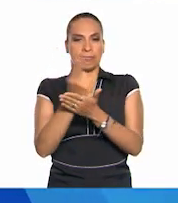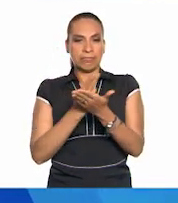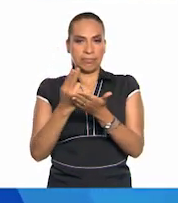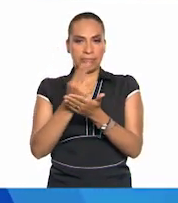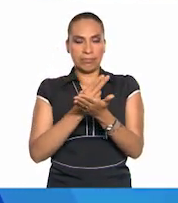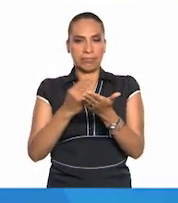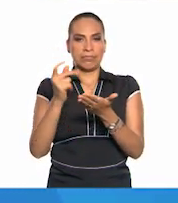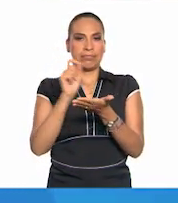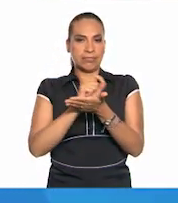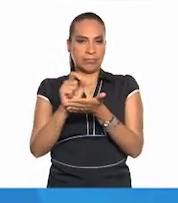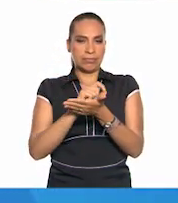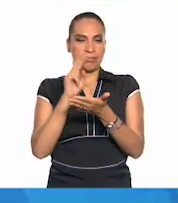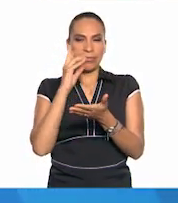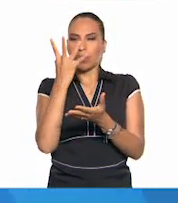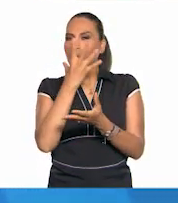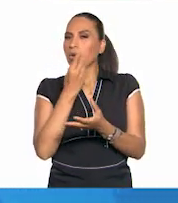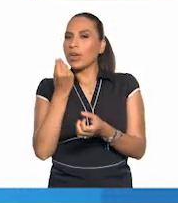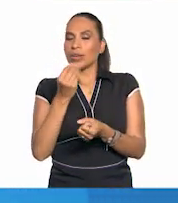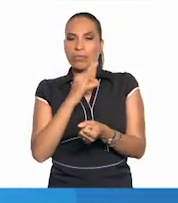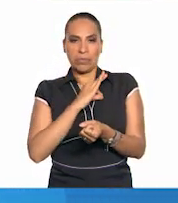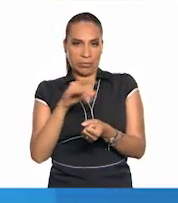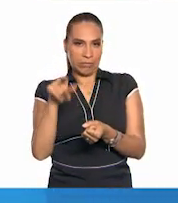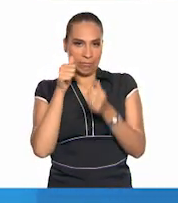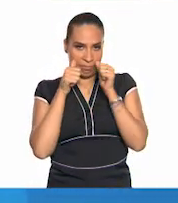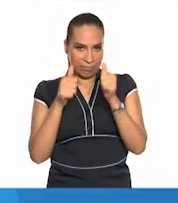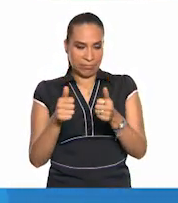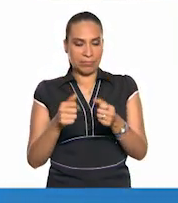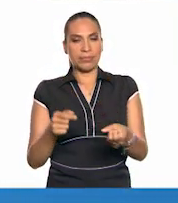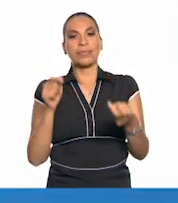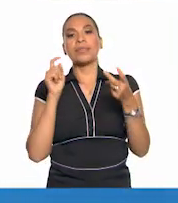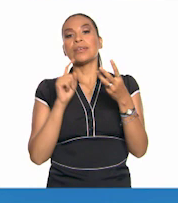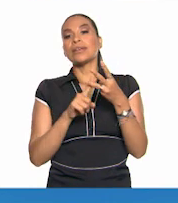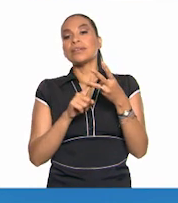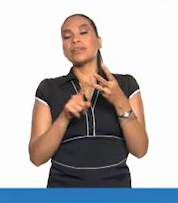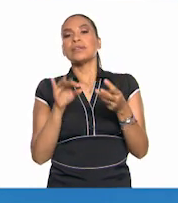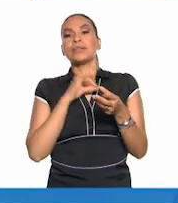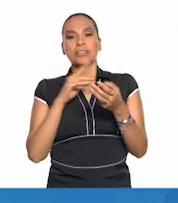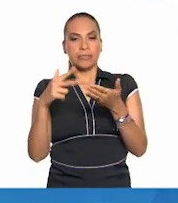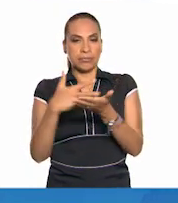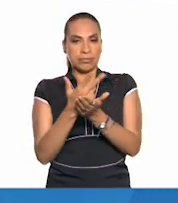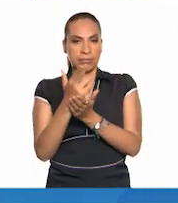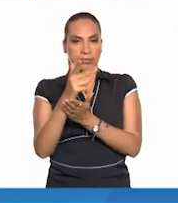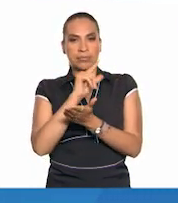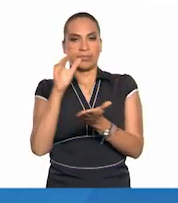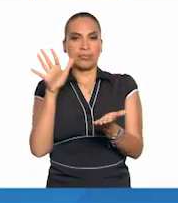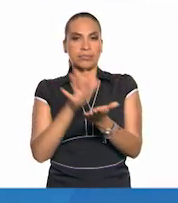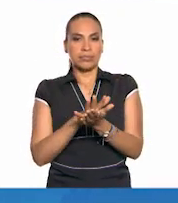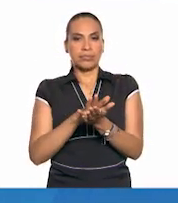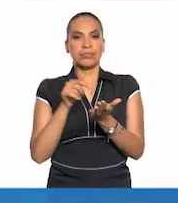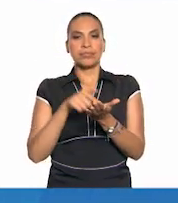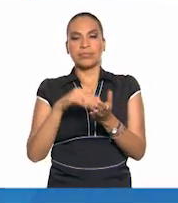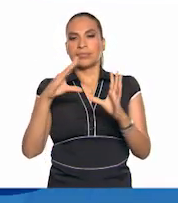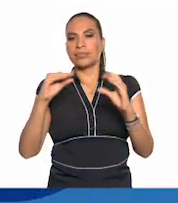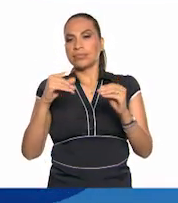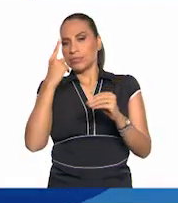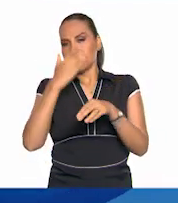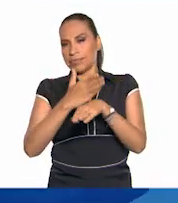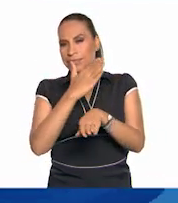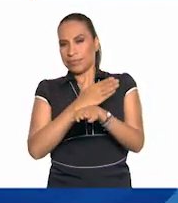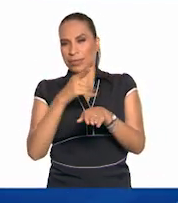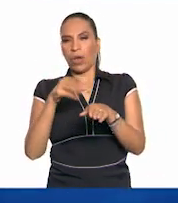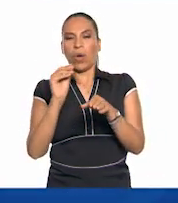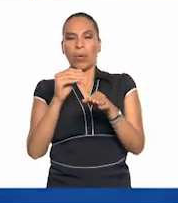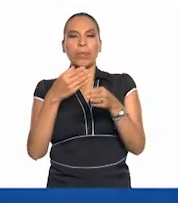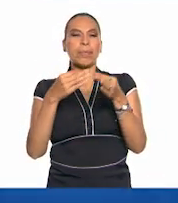y colorean lo más llamativamente posible. Luego, se recortan y se pegan en cartón para hacerlos más